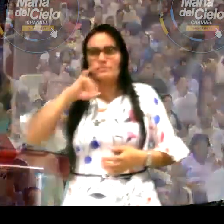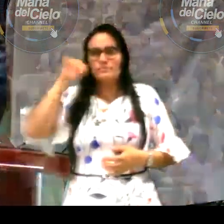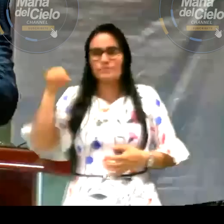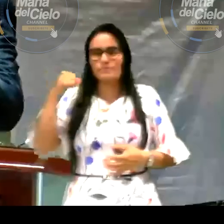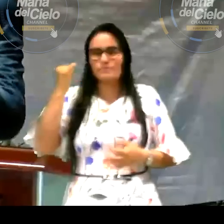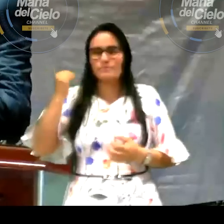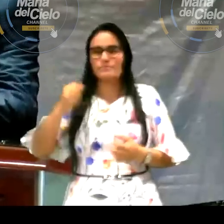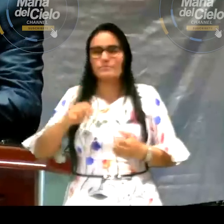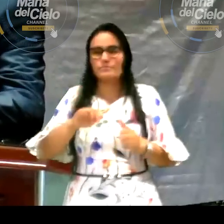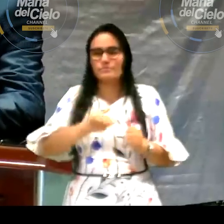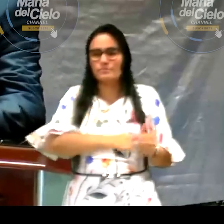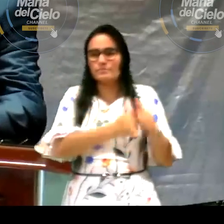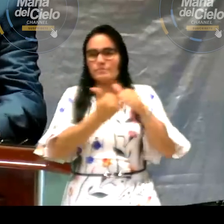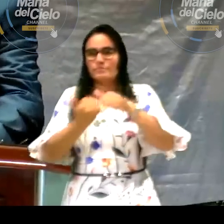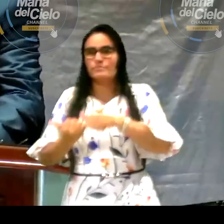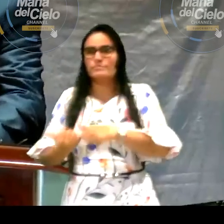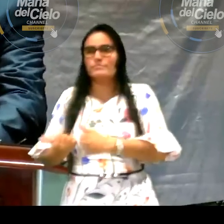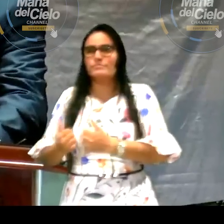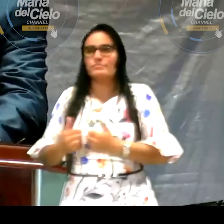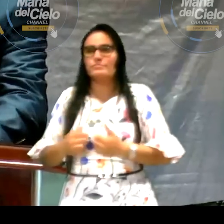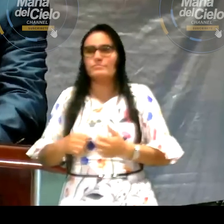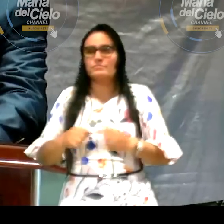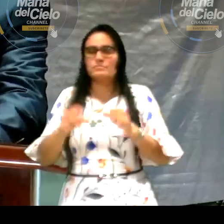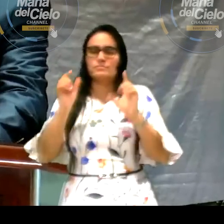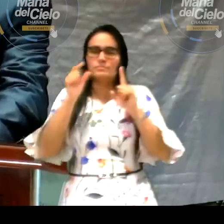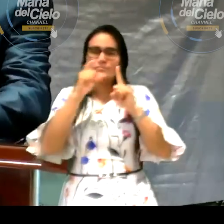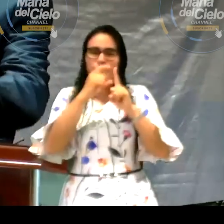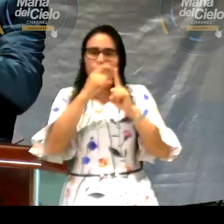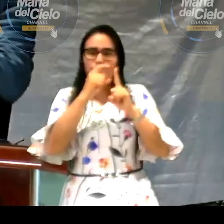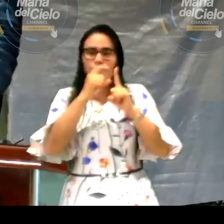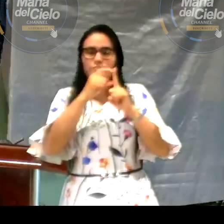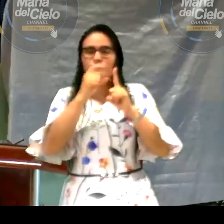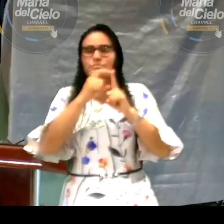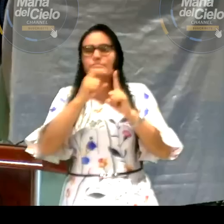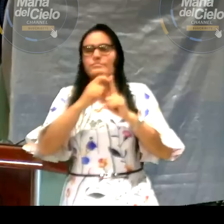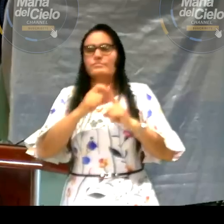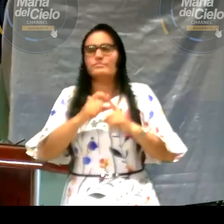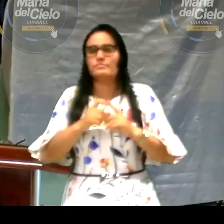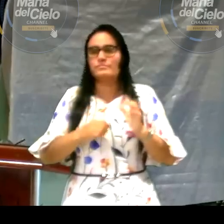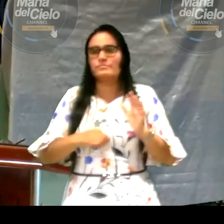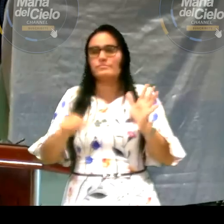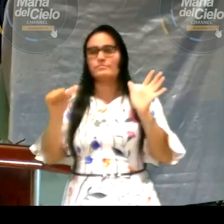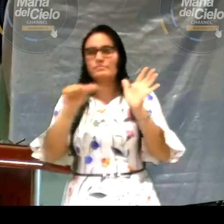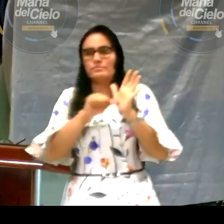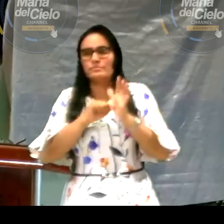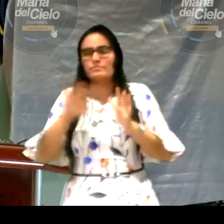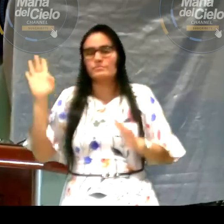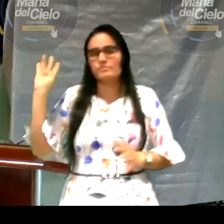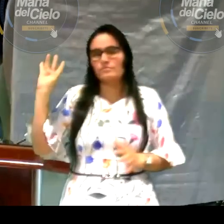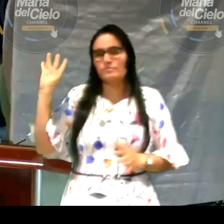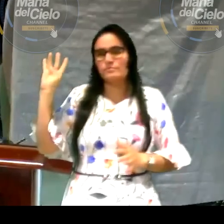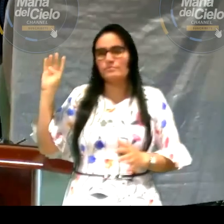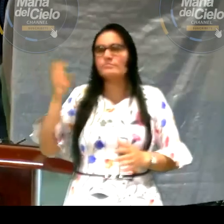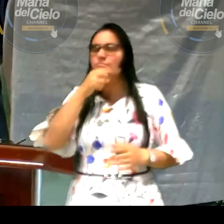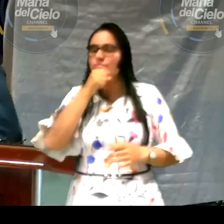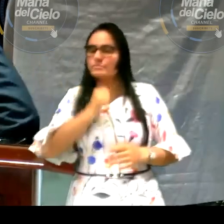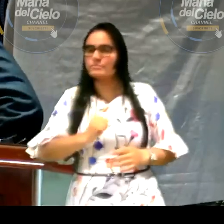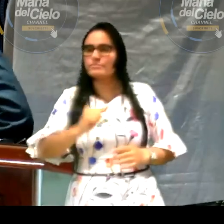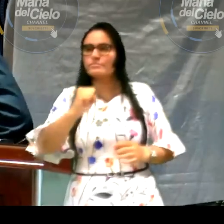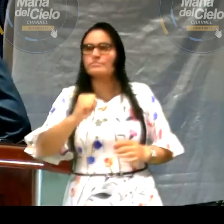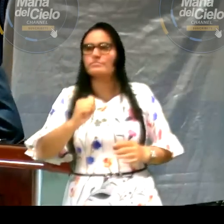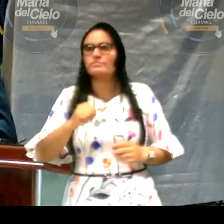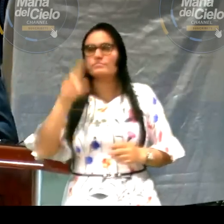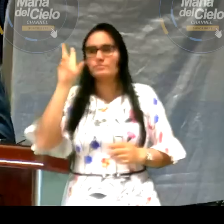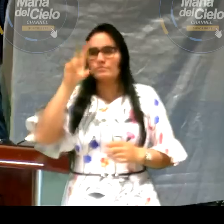Y también le llega la palabra. Y también tiene como esposa una anciana estéril. Y